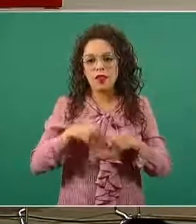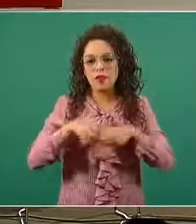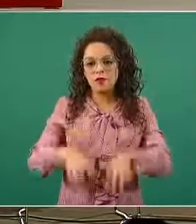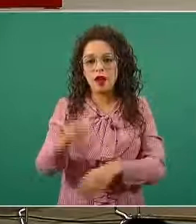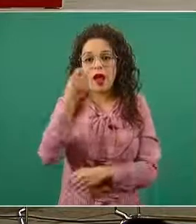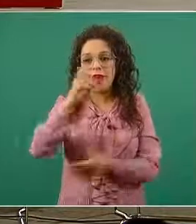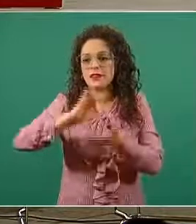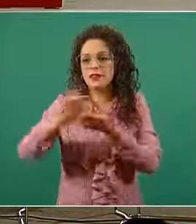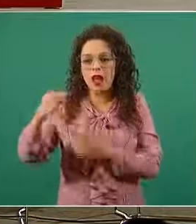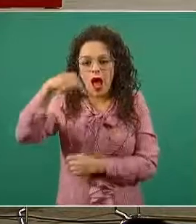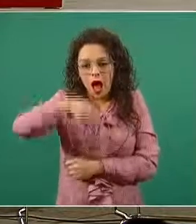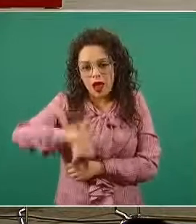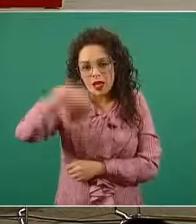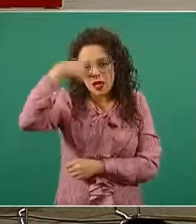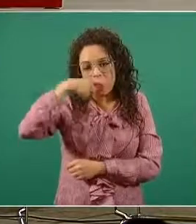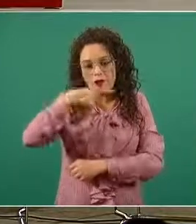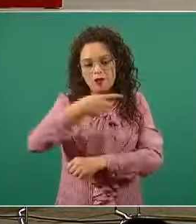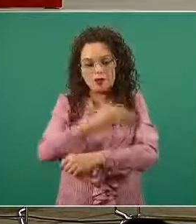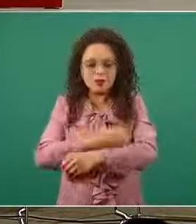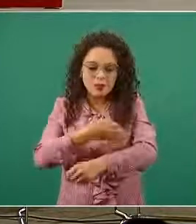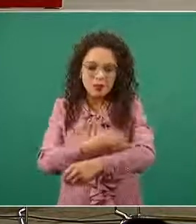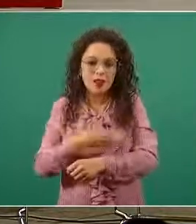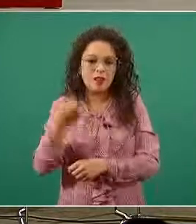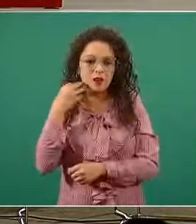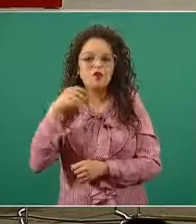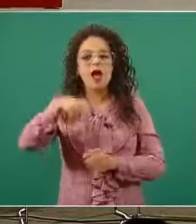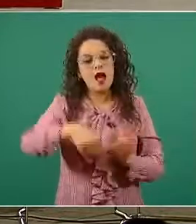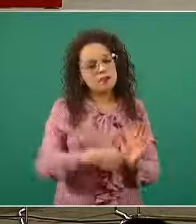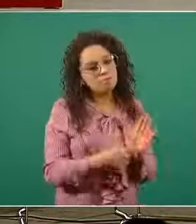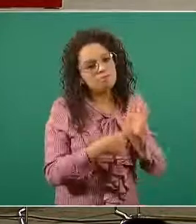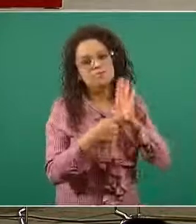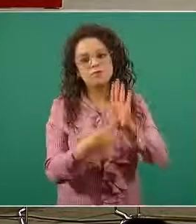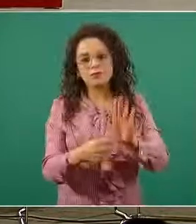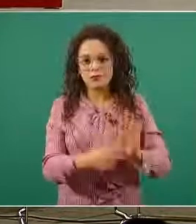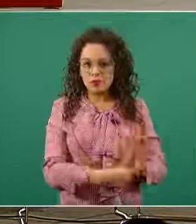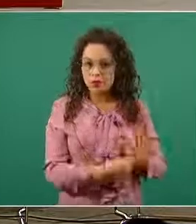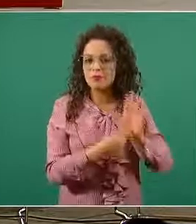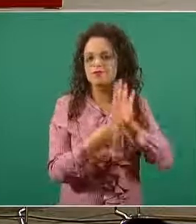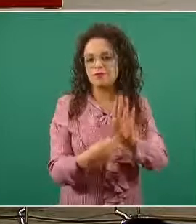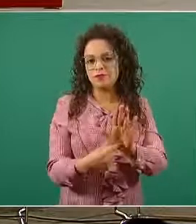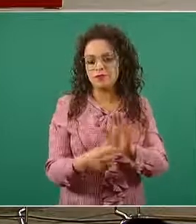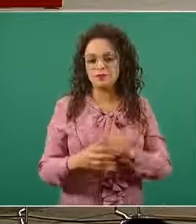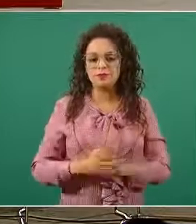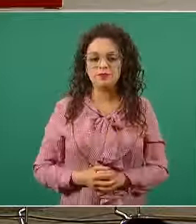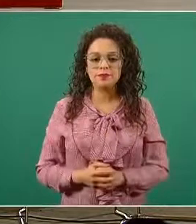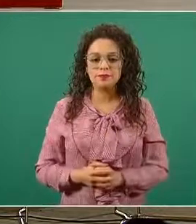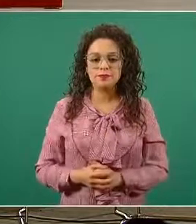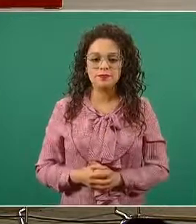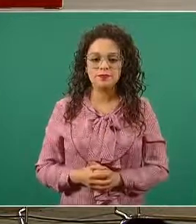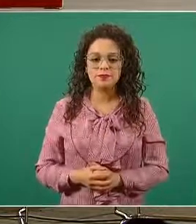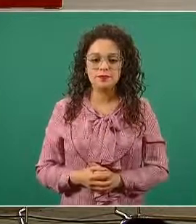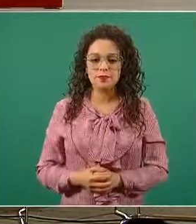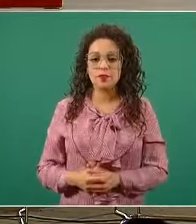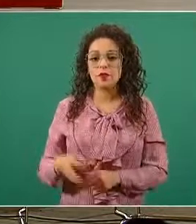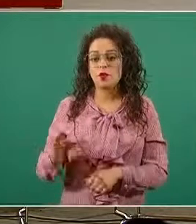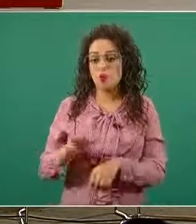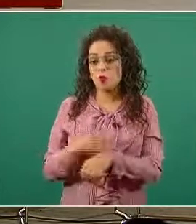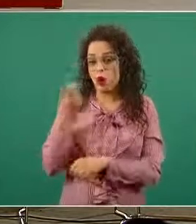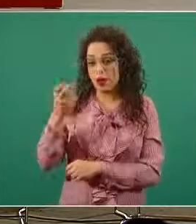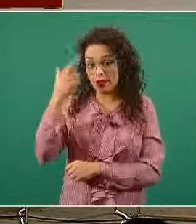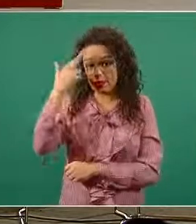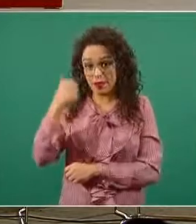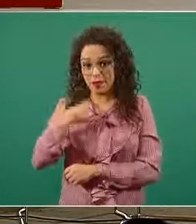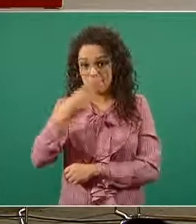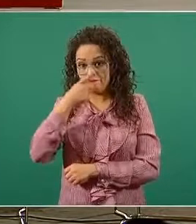con noche. Entonces, si sumamos estos prácticamente 3 aspectos que acabo de mencionar, son los que en su momento